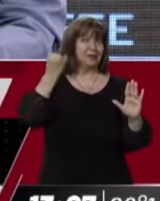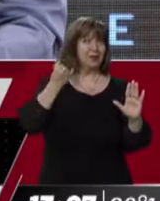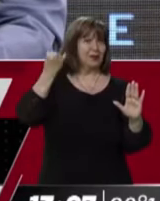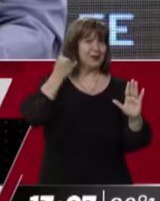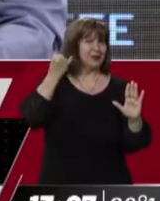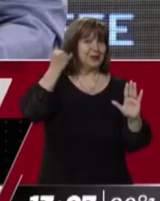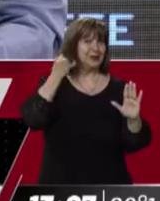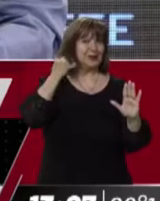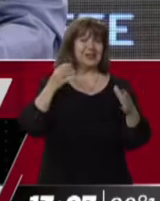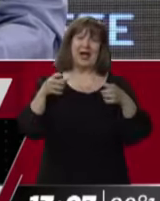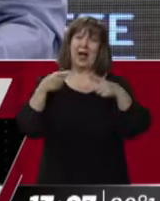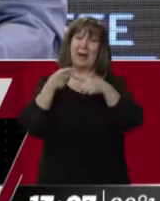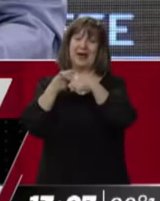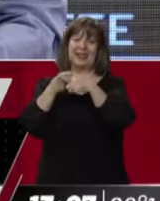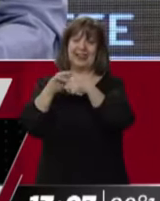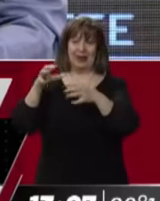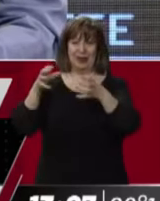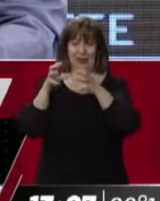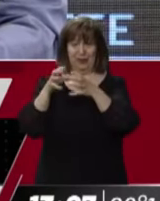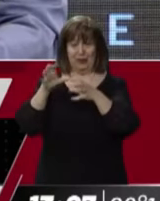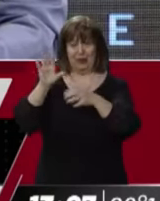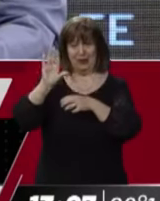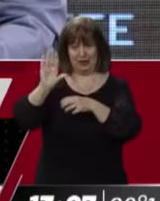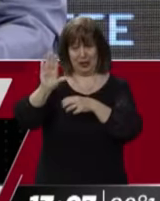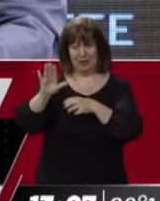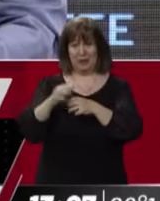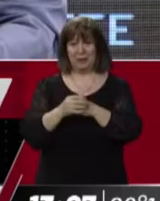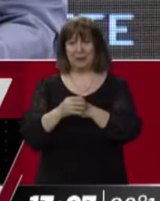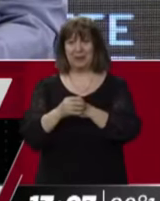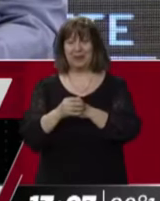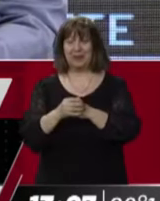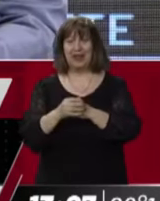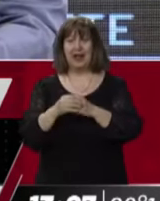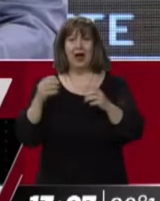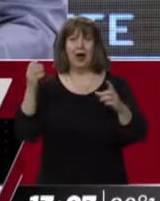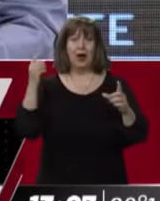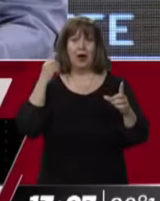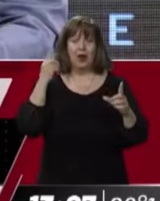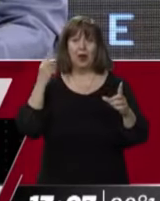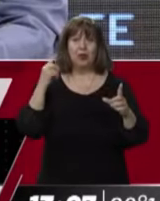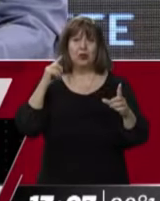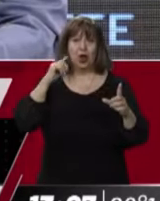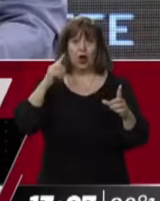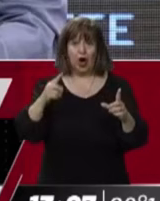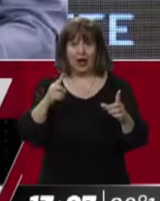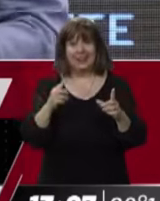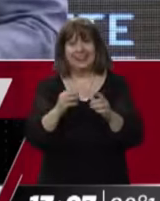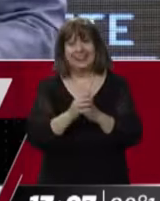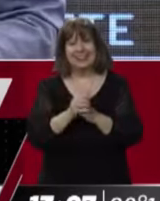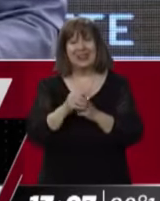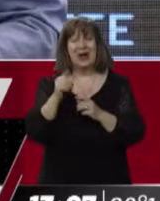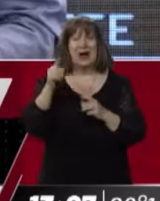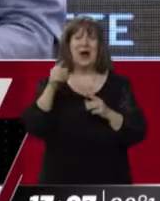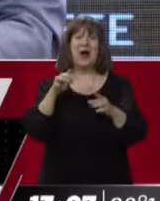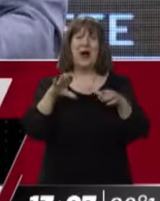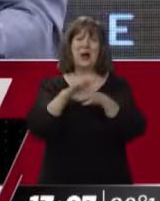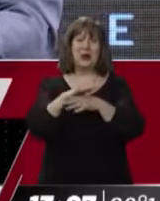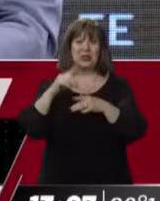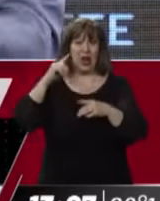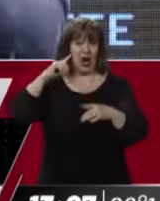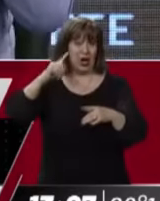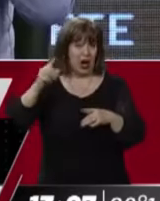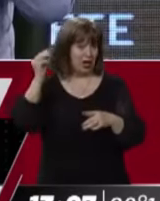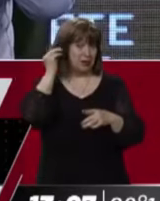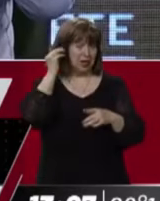pasando. El problema es que no voy a decir que te atraganté cuando hagamos un gol o no. Así